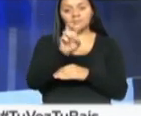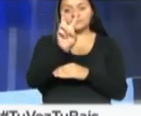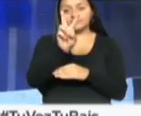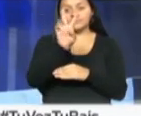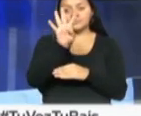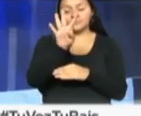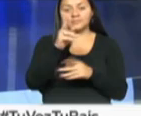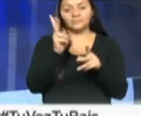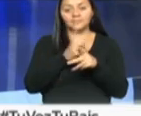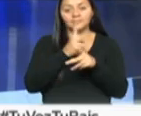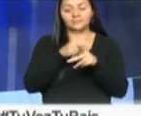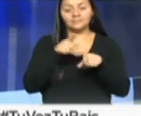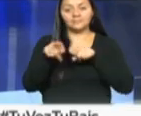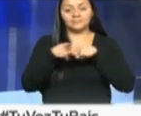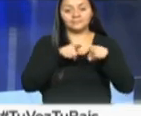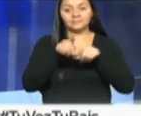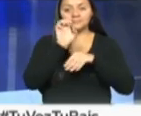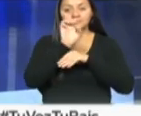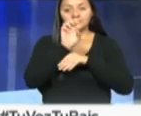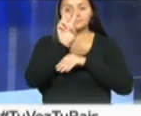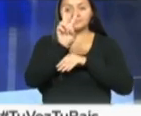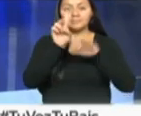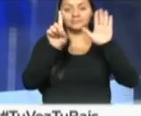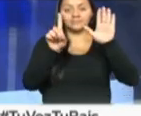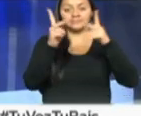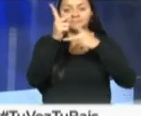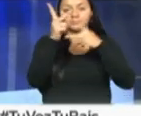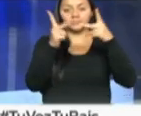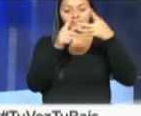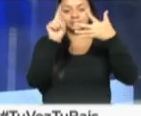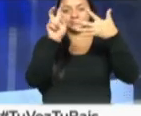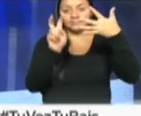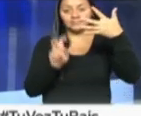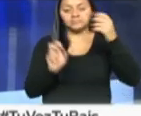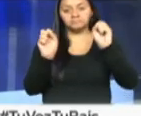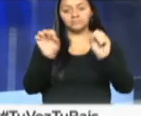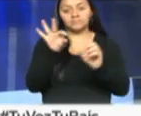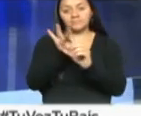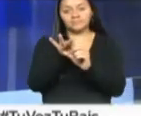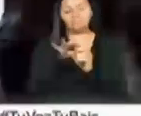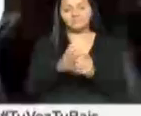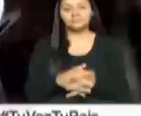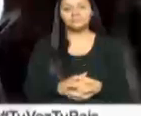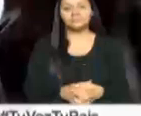encuentra participando en 26 categorías en las que usted puede votar.